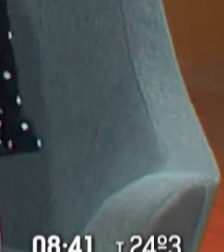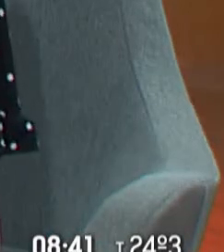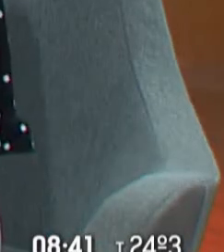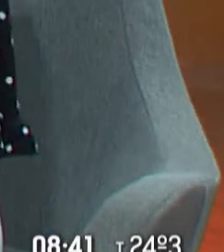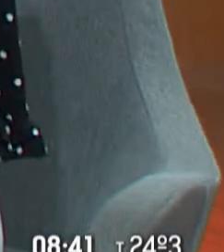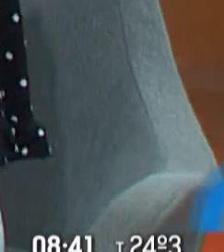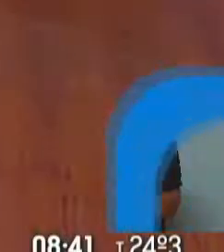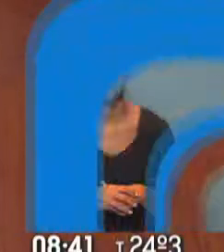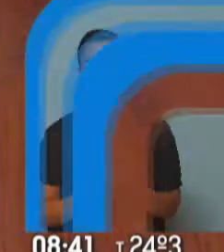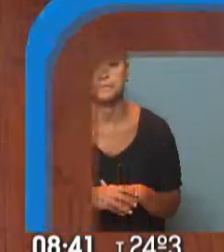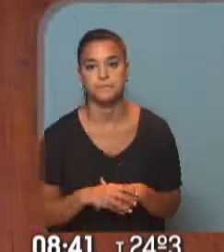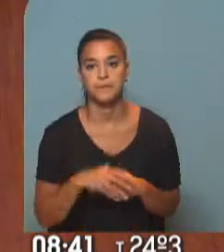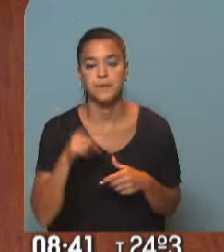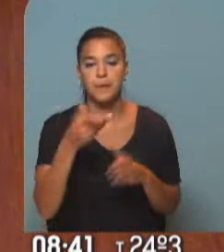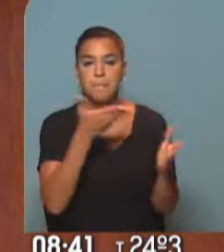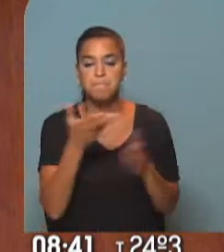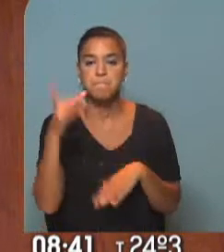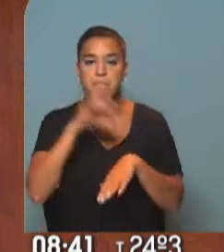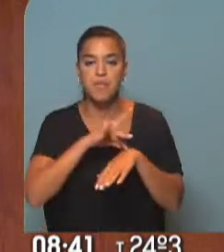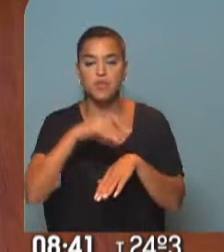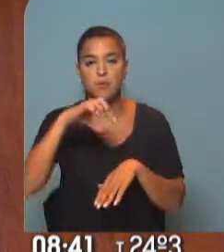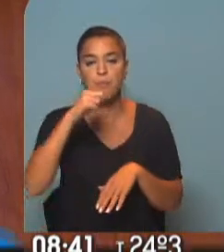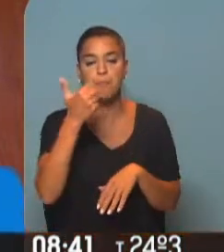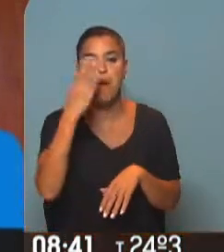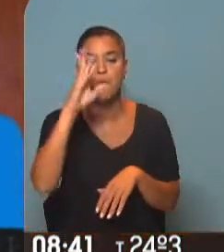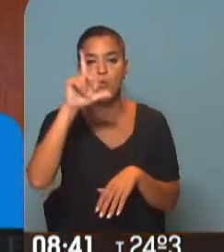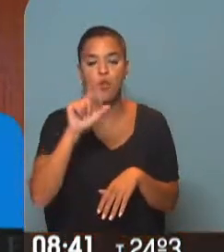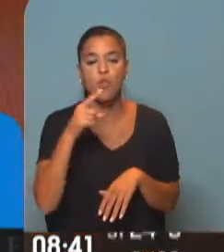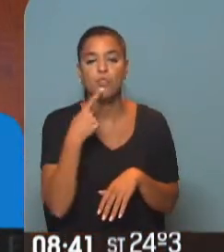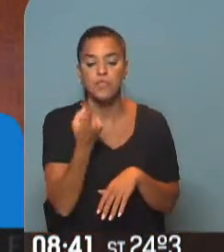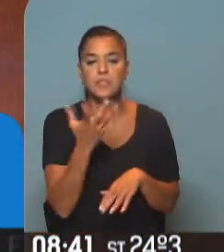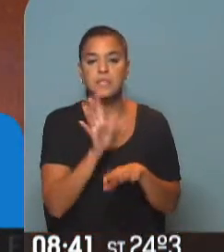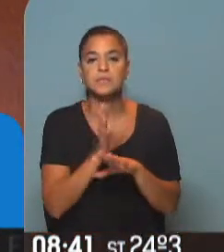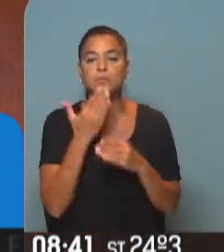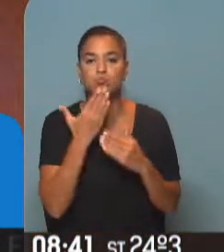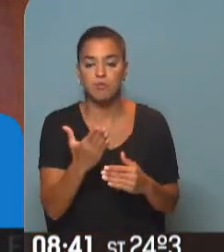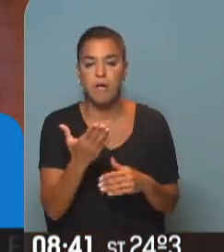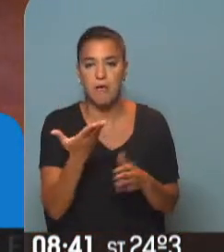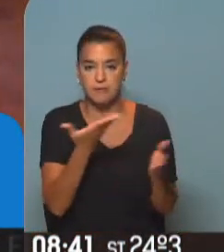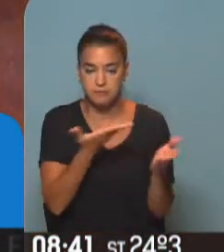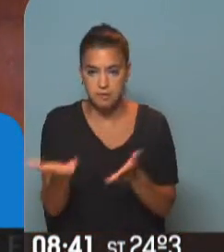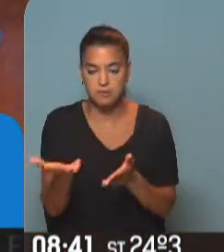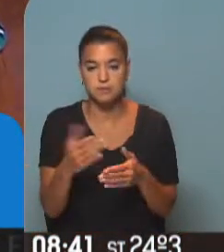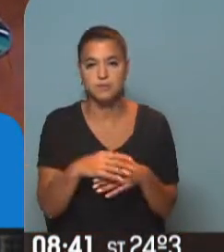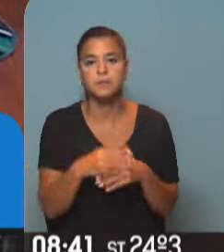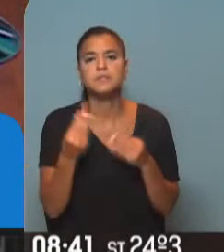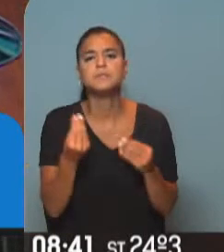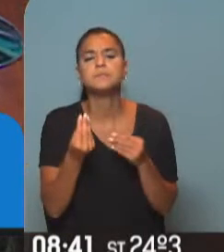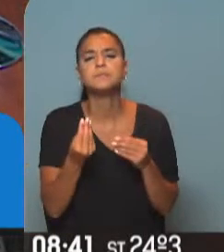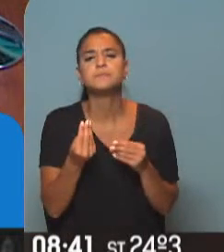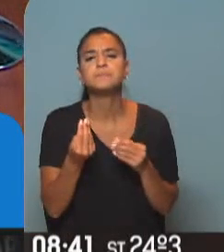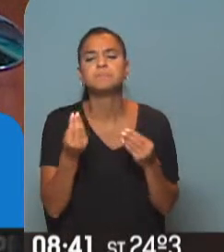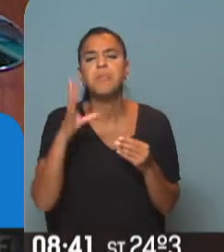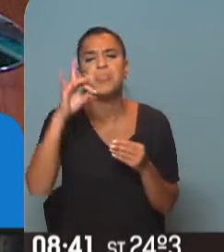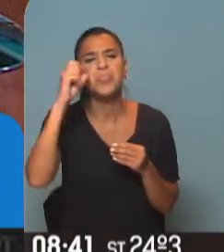recibimos al doctor pablo bonvehí del centro de educación médica de investigaciones clínicas muchas gracias por acompañarnos a qué se debe cuáles son los motivos